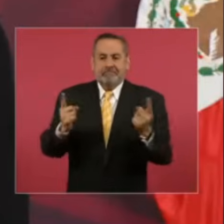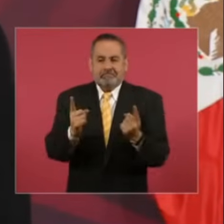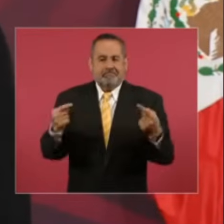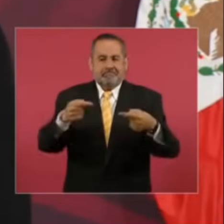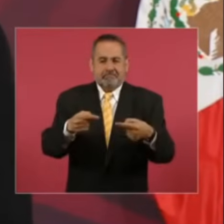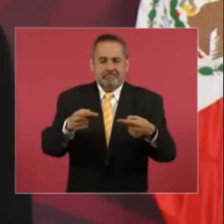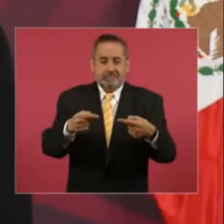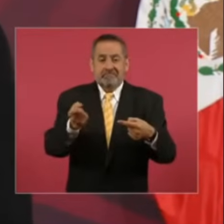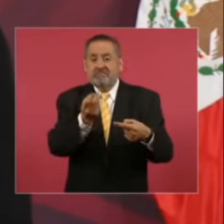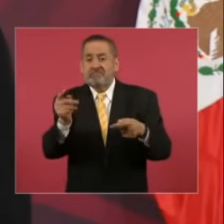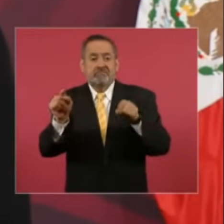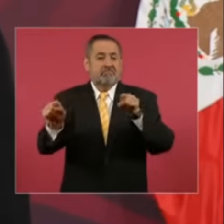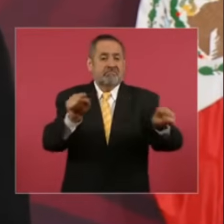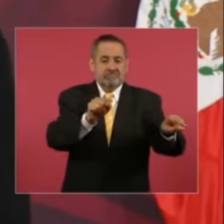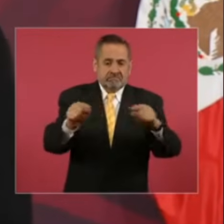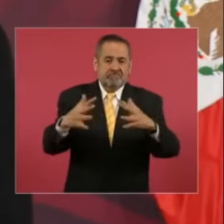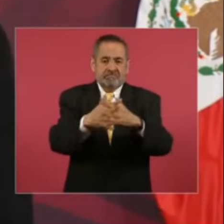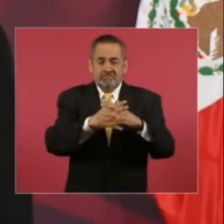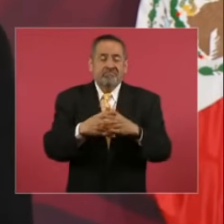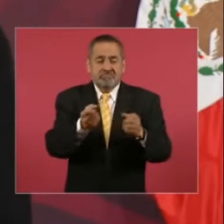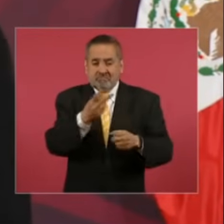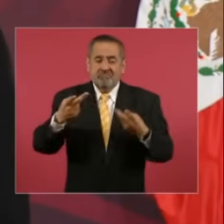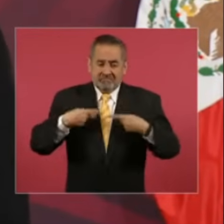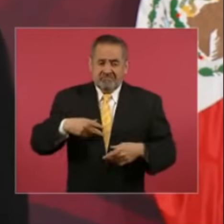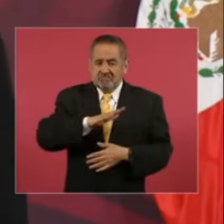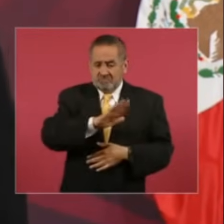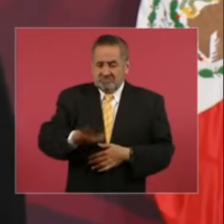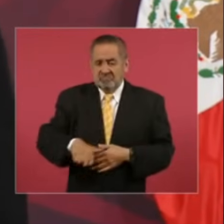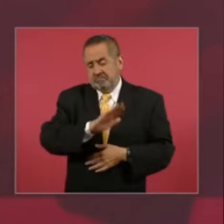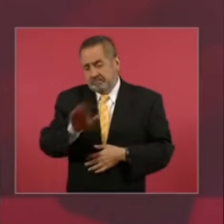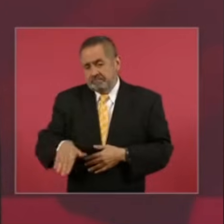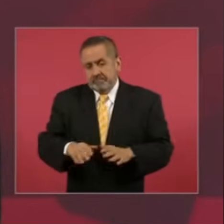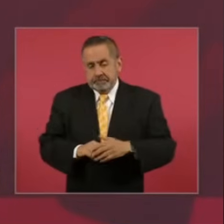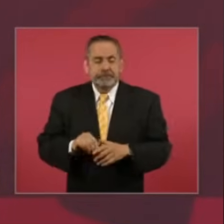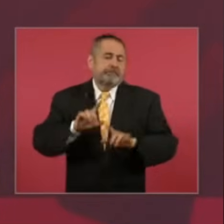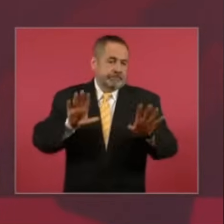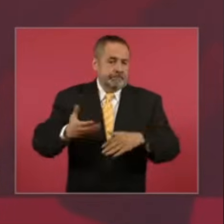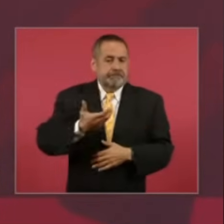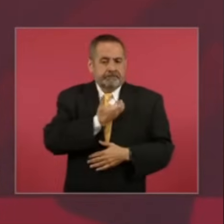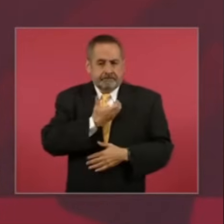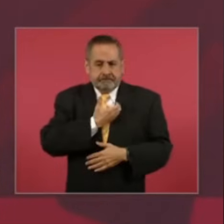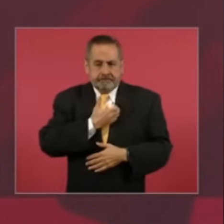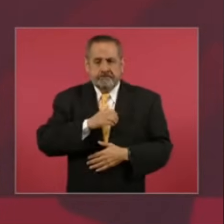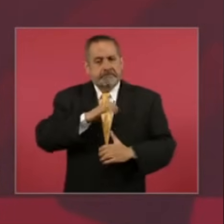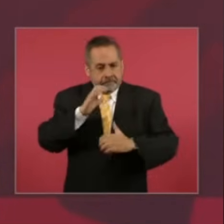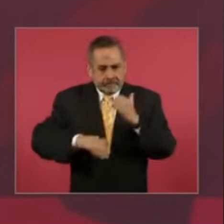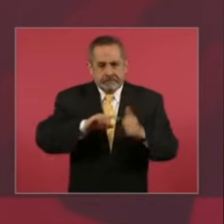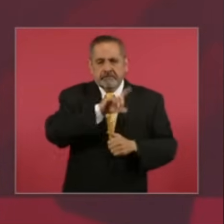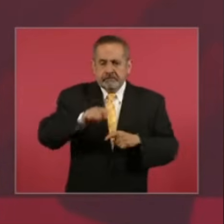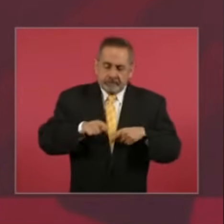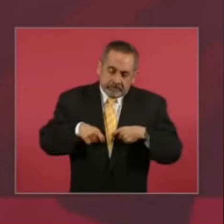y hubieron muertos en esa elección. Ya después de Ávila Camacho, pues ya vinieron los